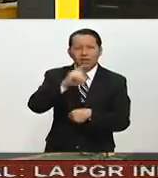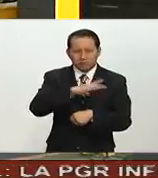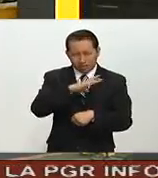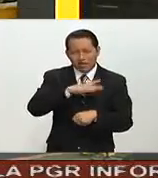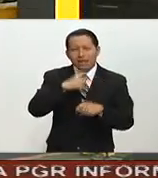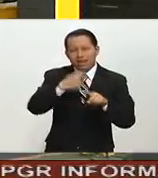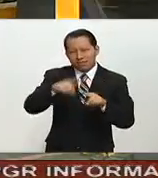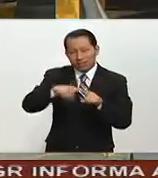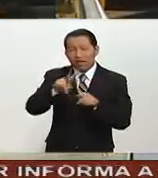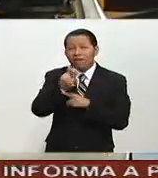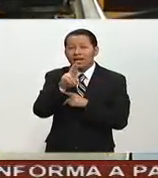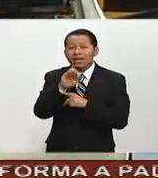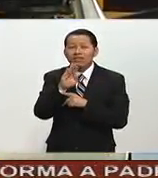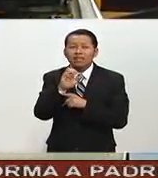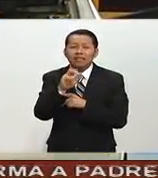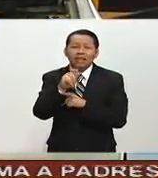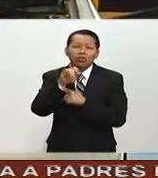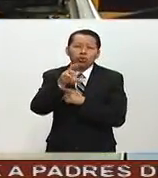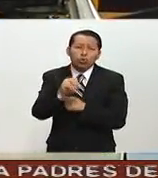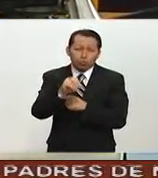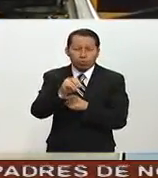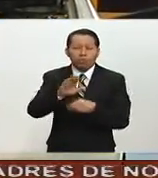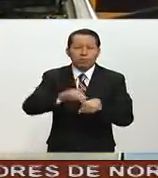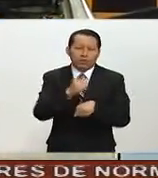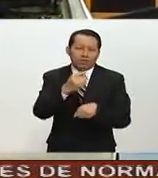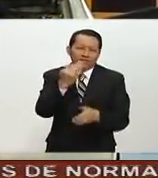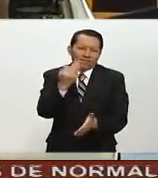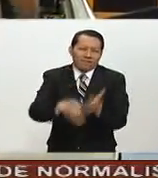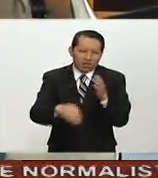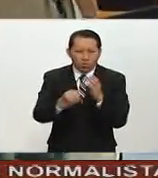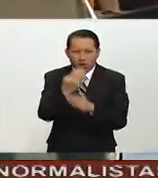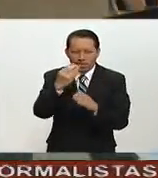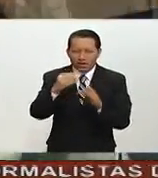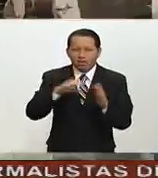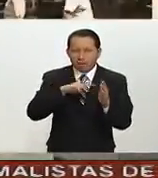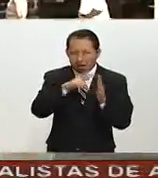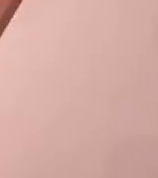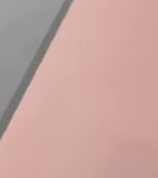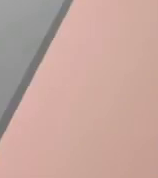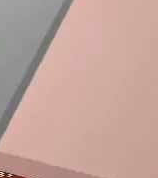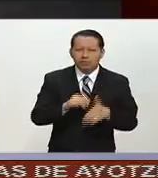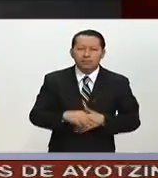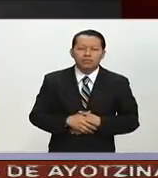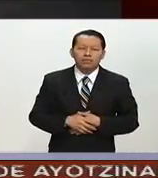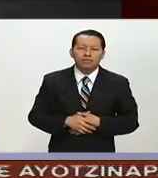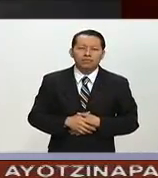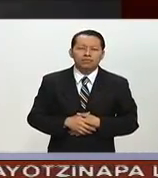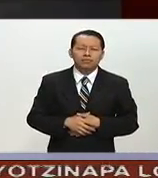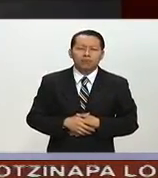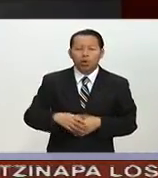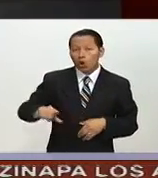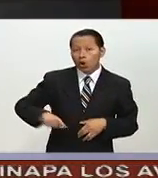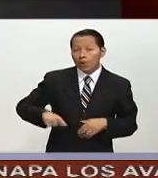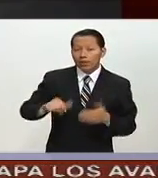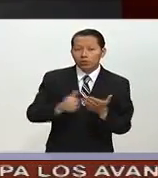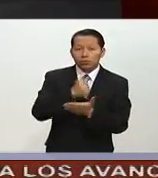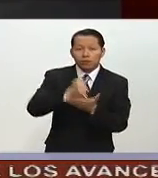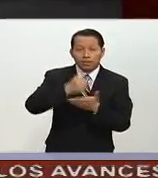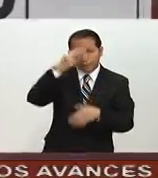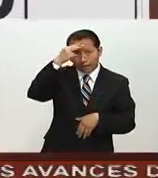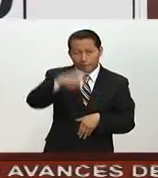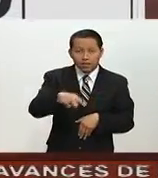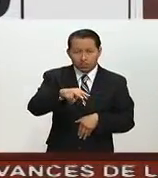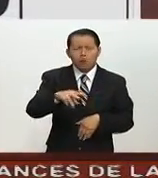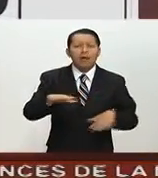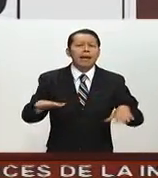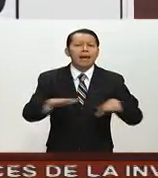de la capital del país al no cumplir con las nuevas normas de verificación. El gobierno de la Ciudad de México decidió